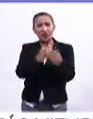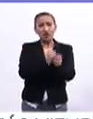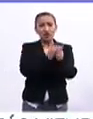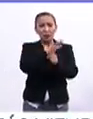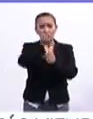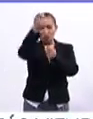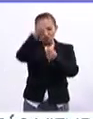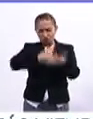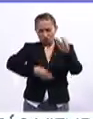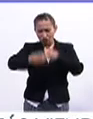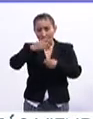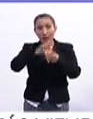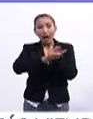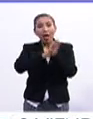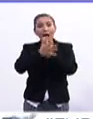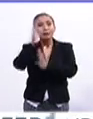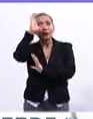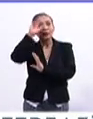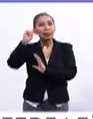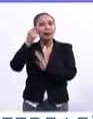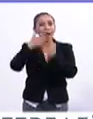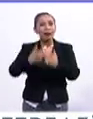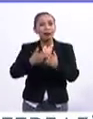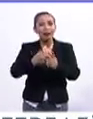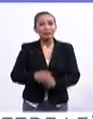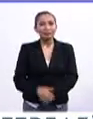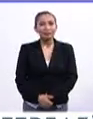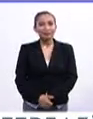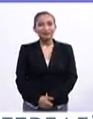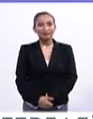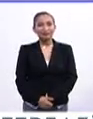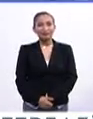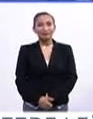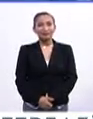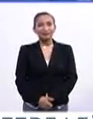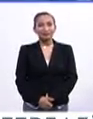abre las posibilidades para la ciencia y la tecnología.